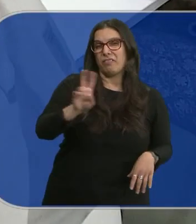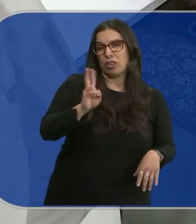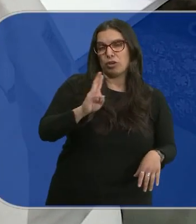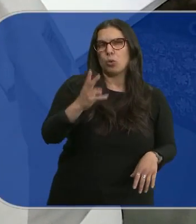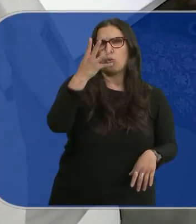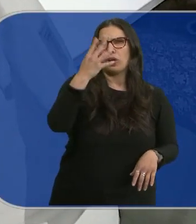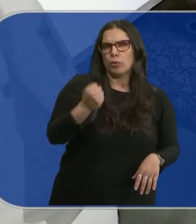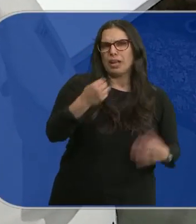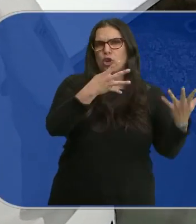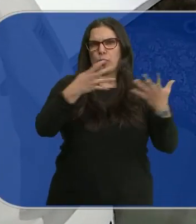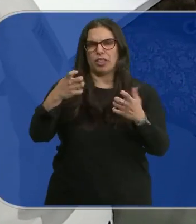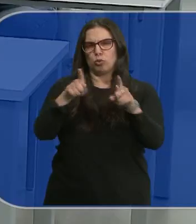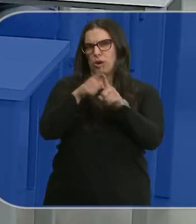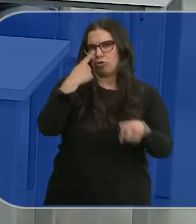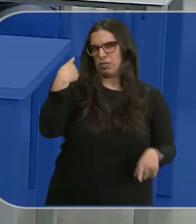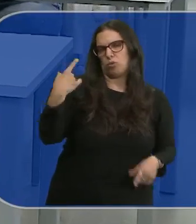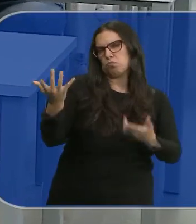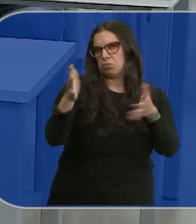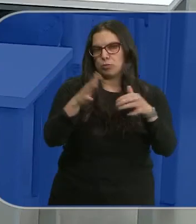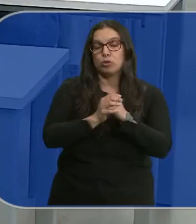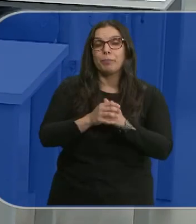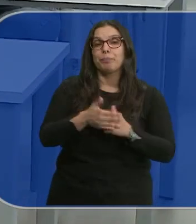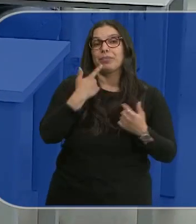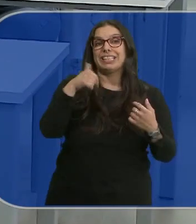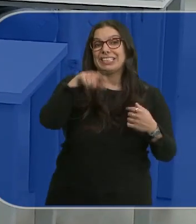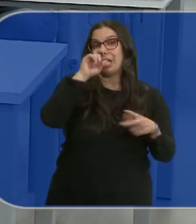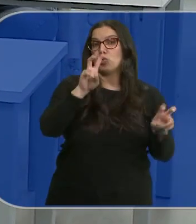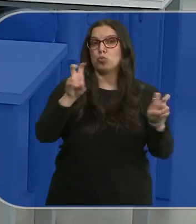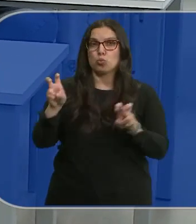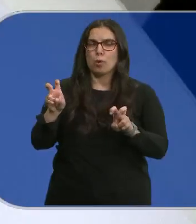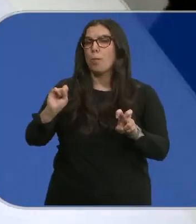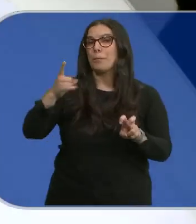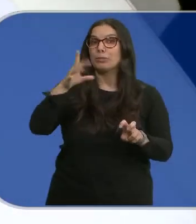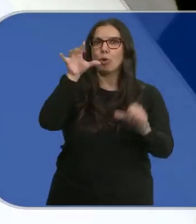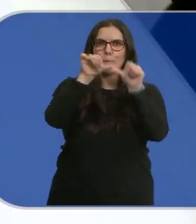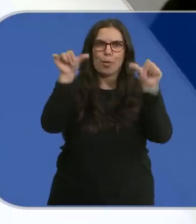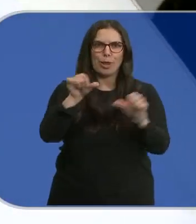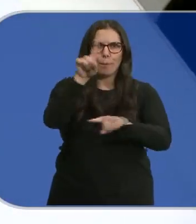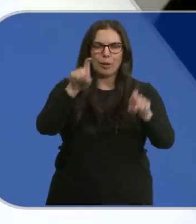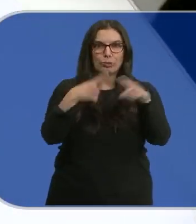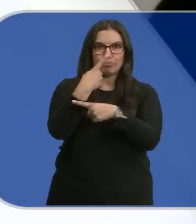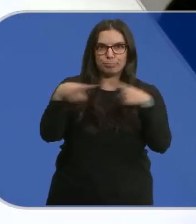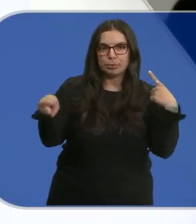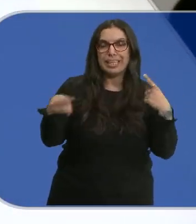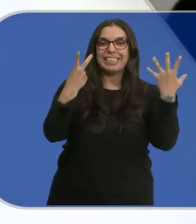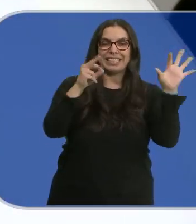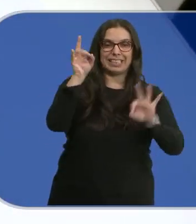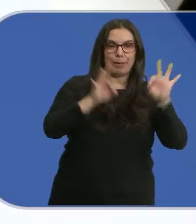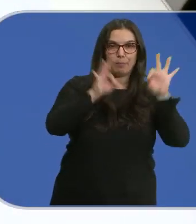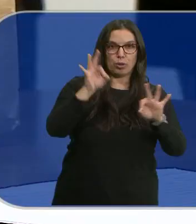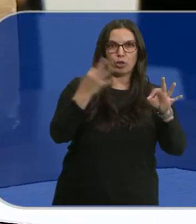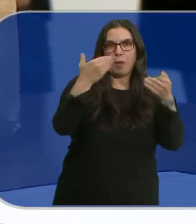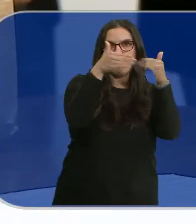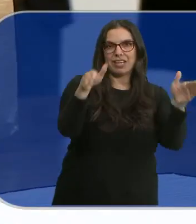unos 4.900, los mismos del año pasado. Hay que señalar que las novedades vienen este año sobre todo por el modelo de preguntas. El 70% de ellas deben